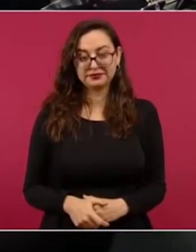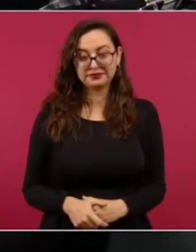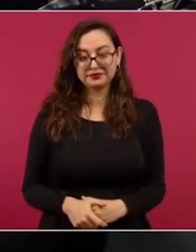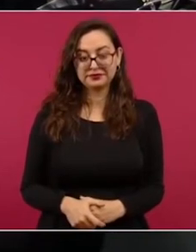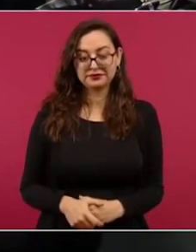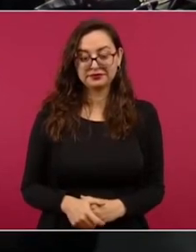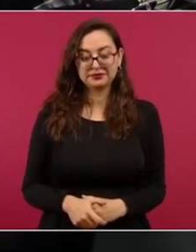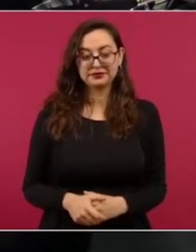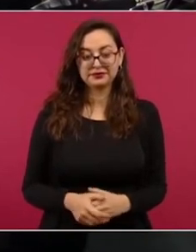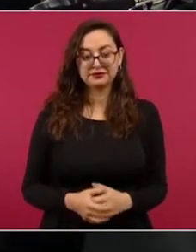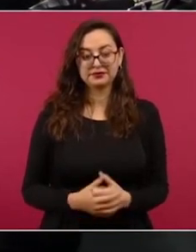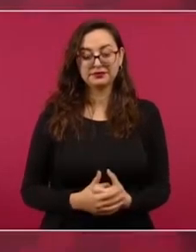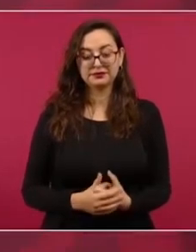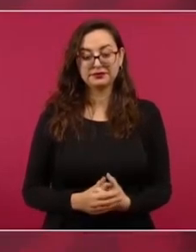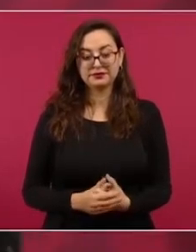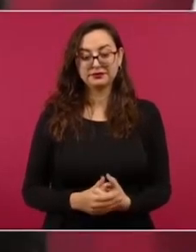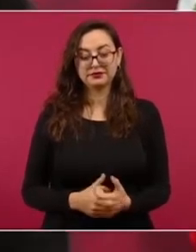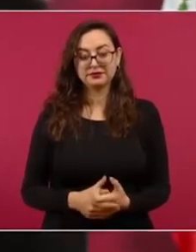se